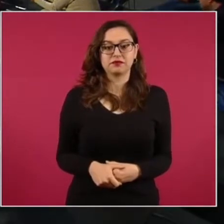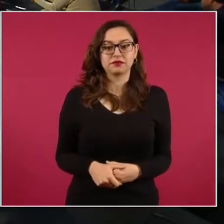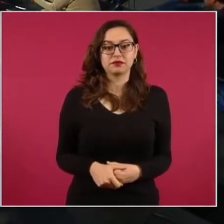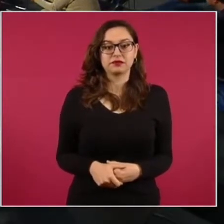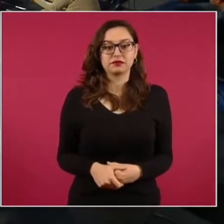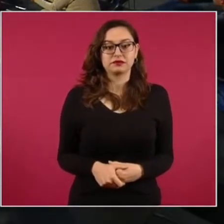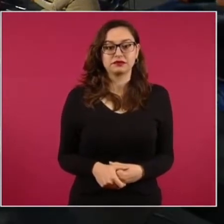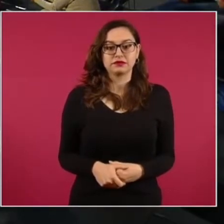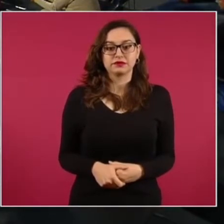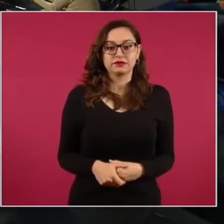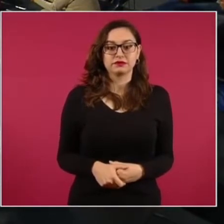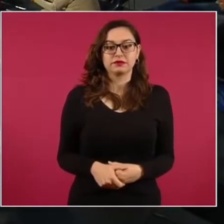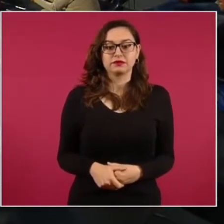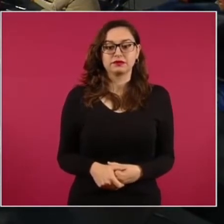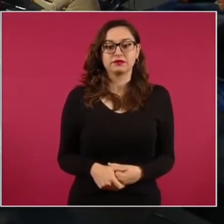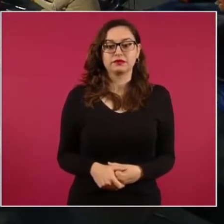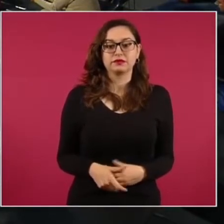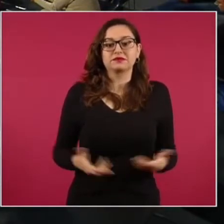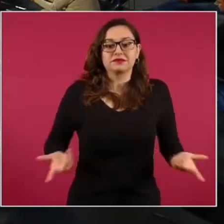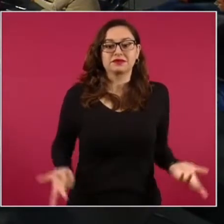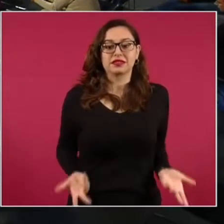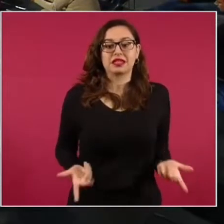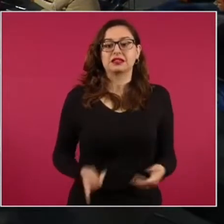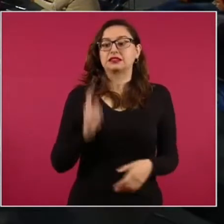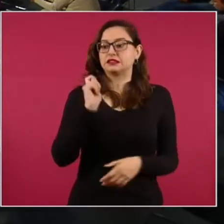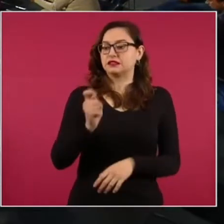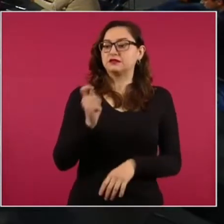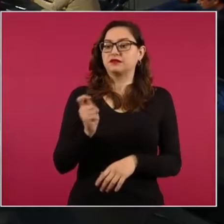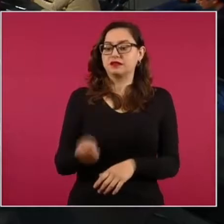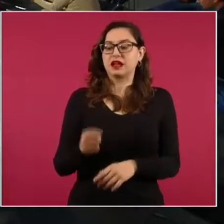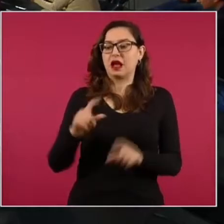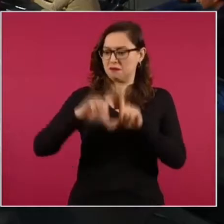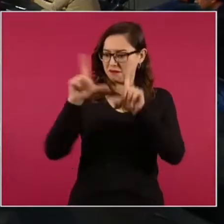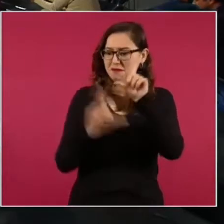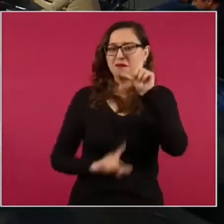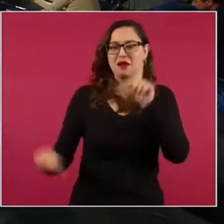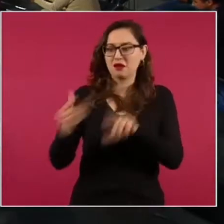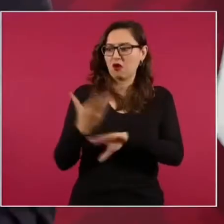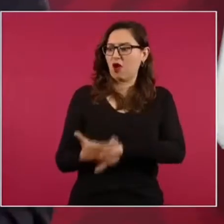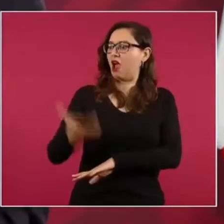O sea, habían muchas cosas.